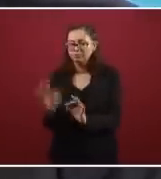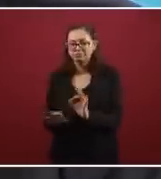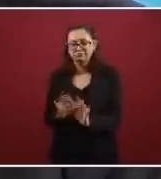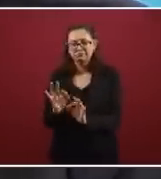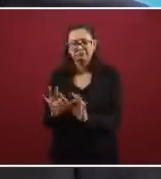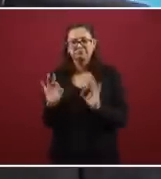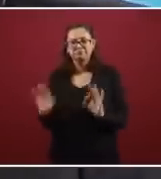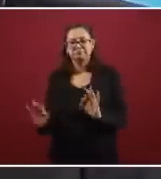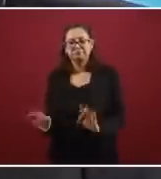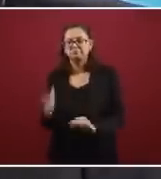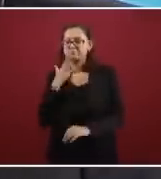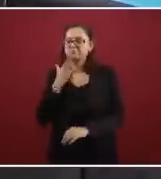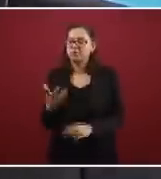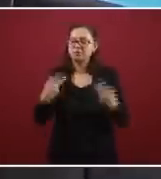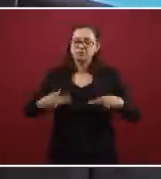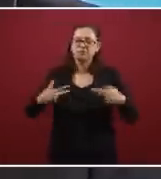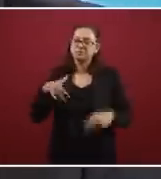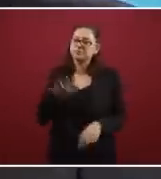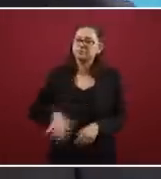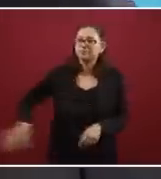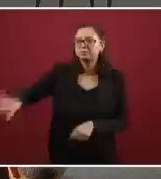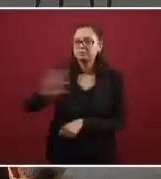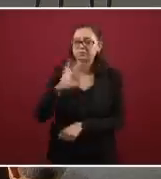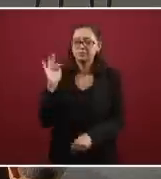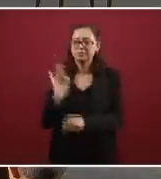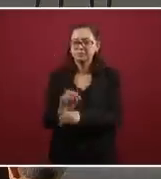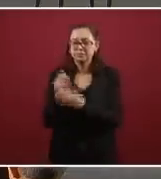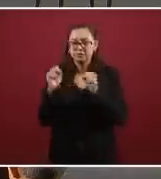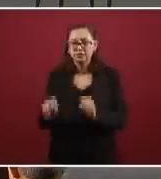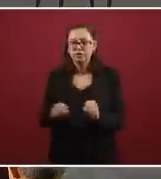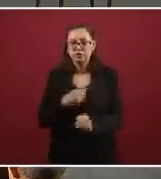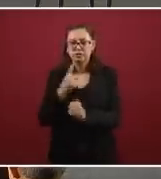lo cual abona la seguridad de los consumidores. Muchas gracias.